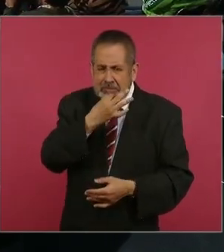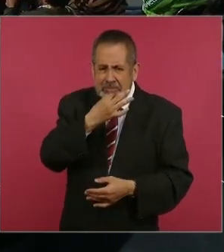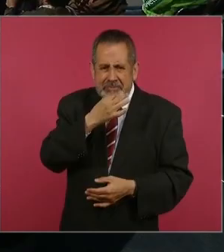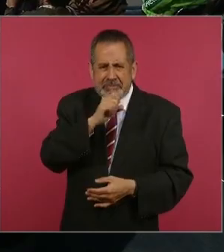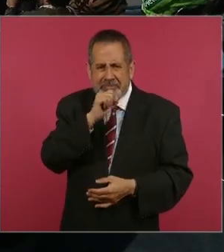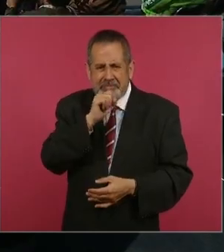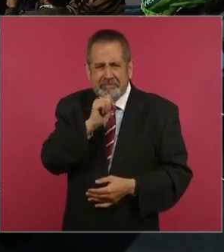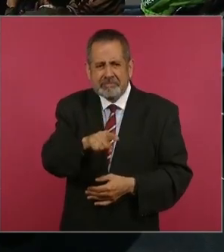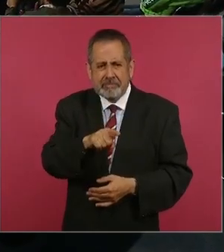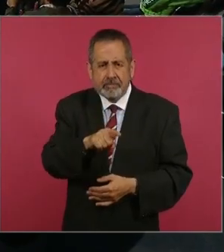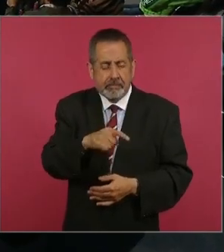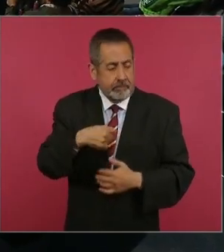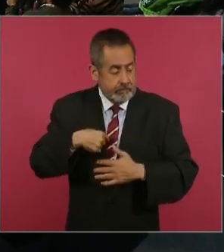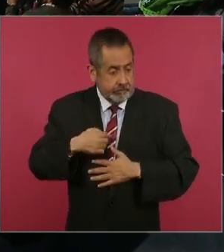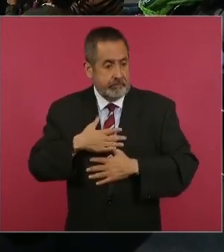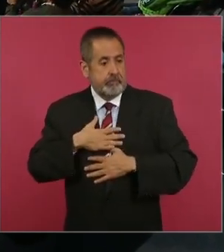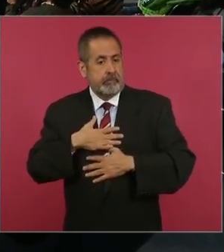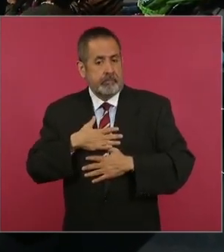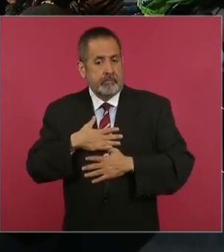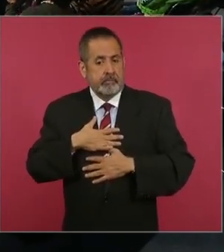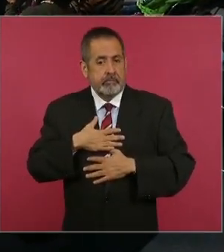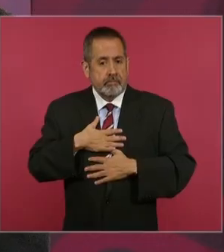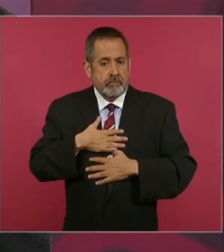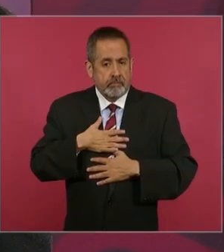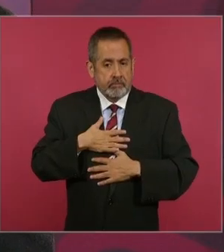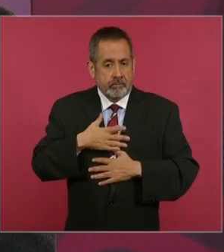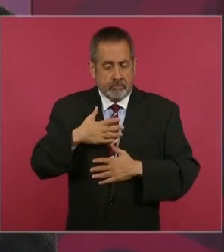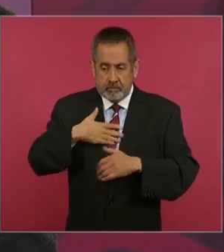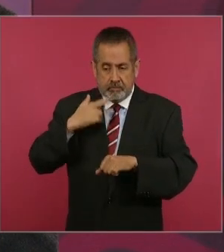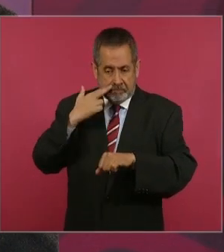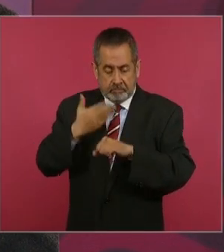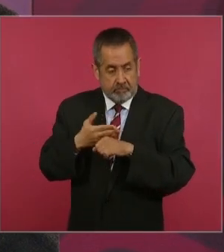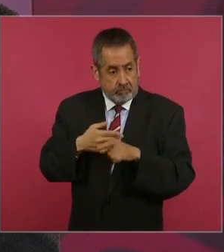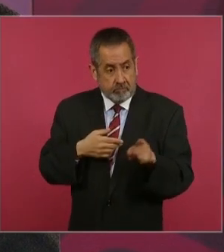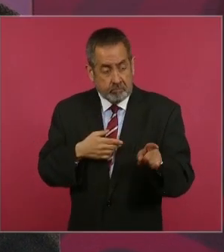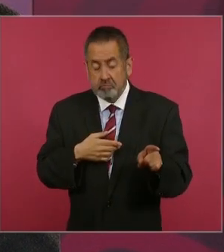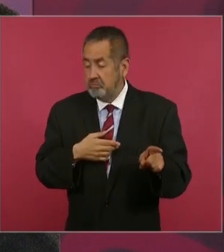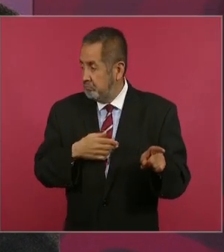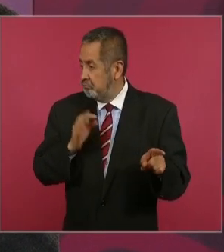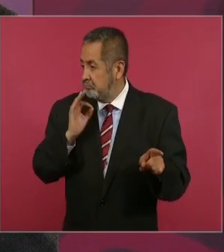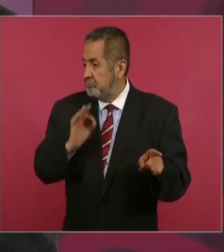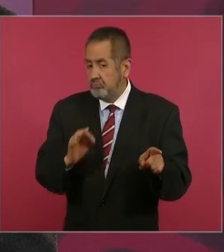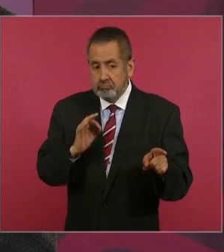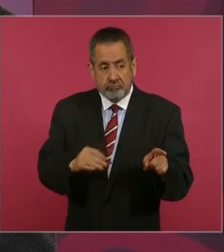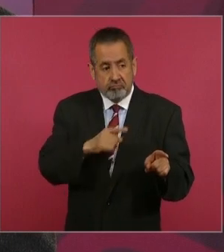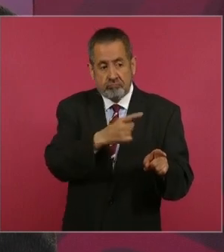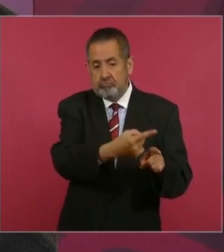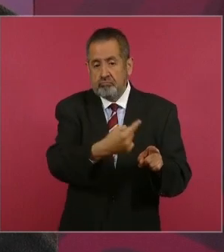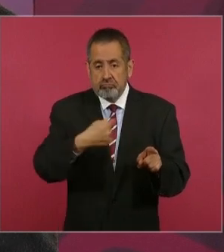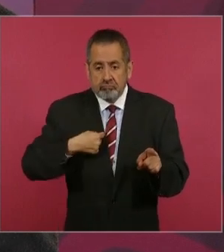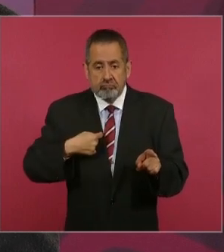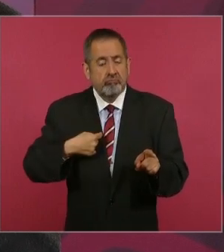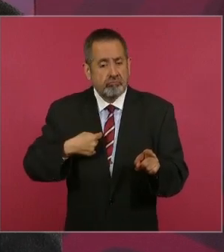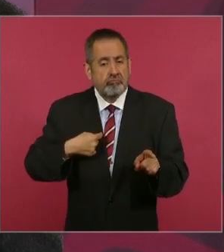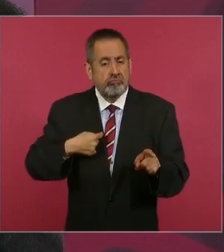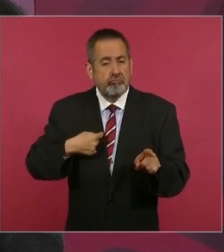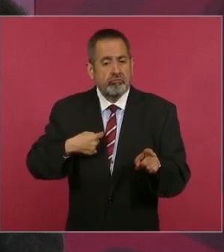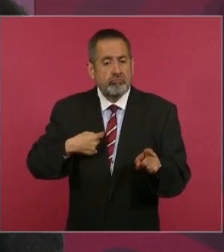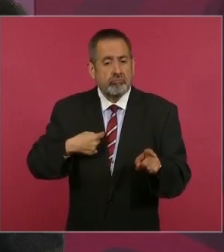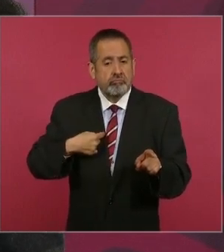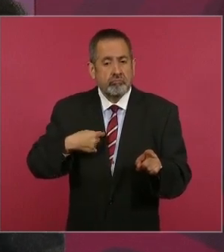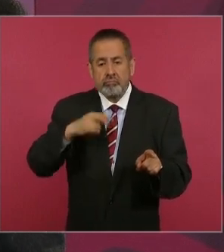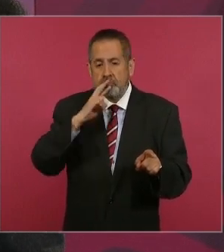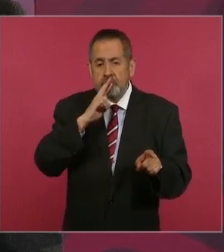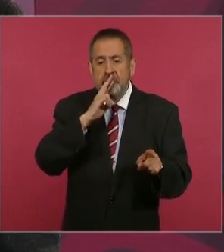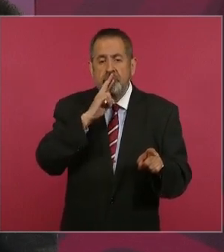mismo para mí de manera responsable sí eh